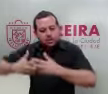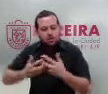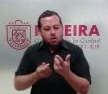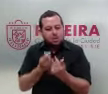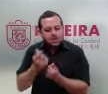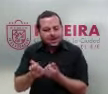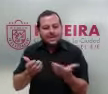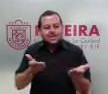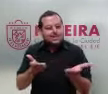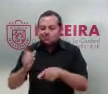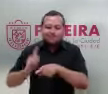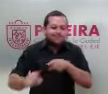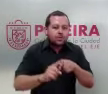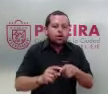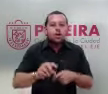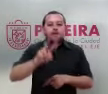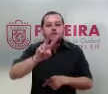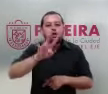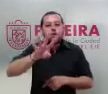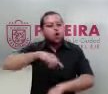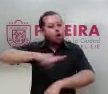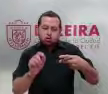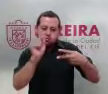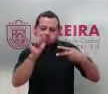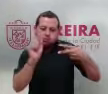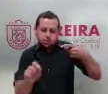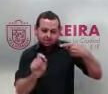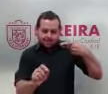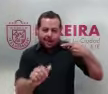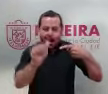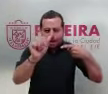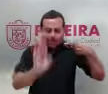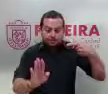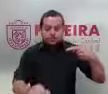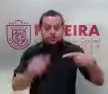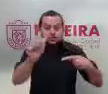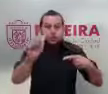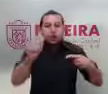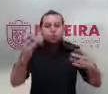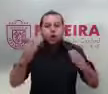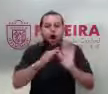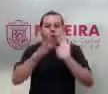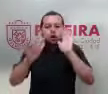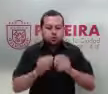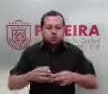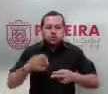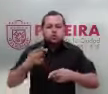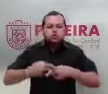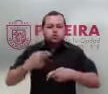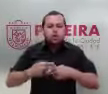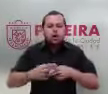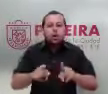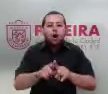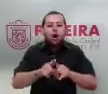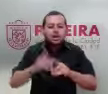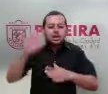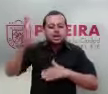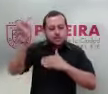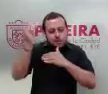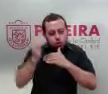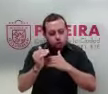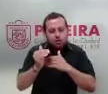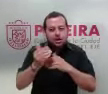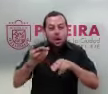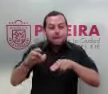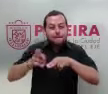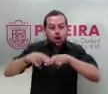de servicios industriales 24 horas al día. El acceso a recursos económicos para todos, disminución y plazo para pagar